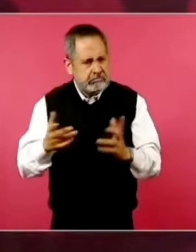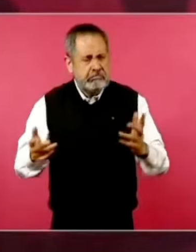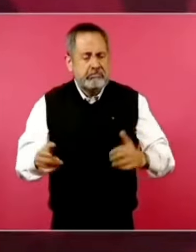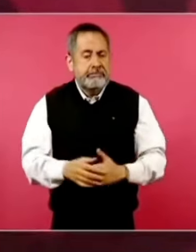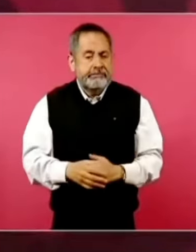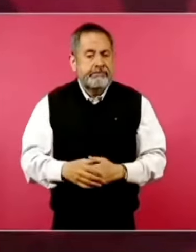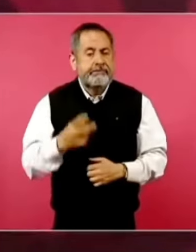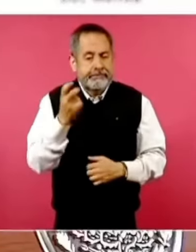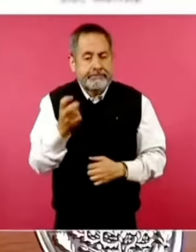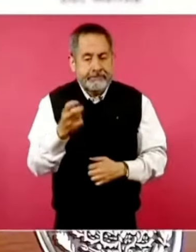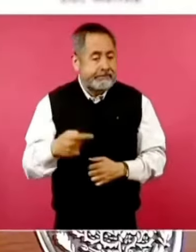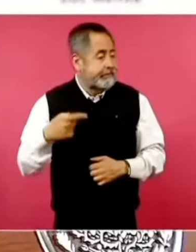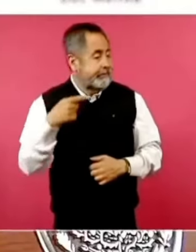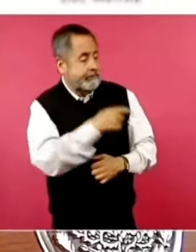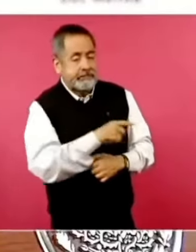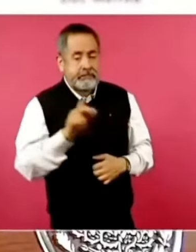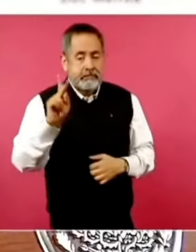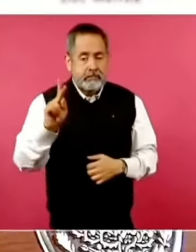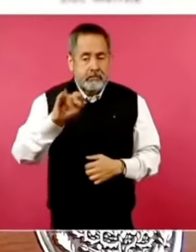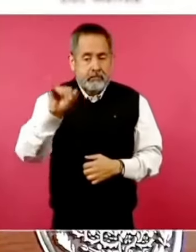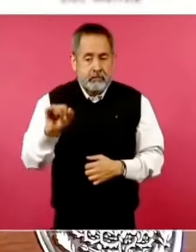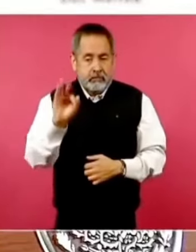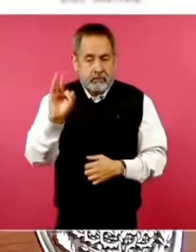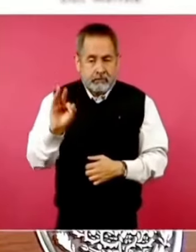Por eso lo del Poder Judicial, ¿cómo